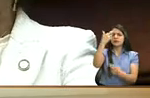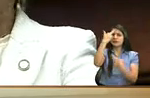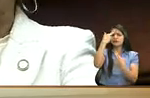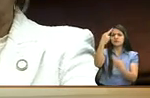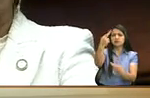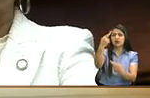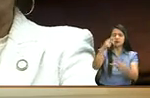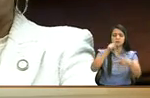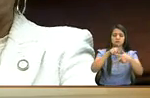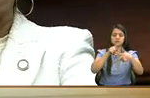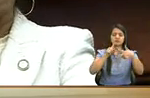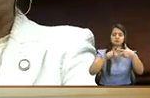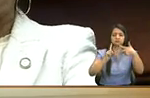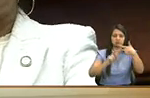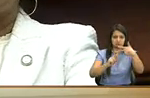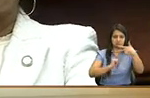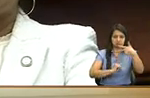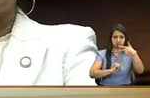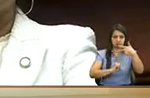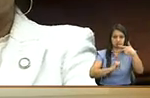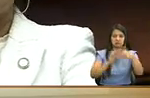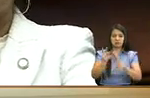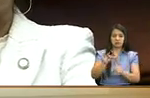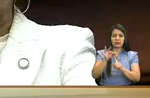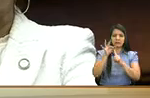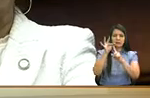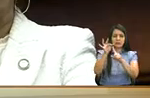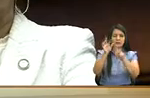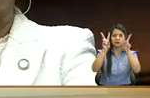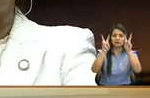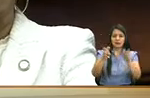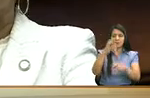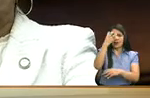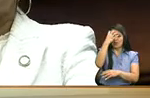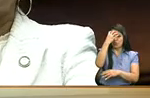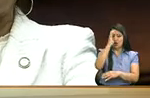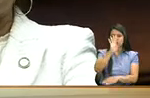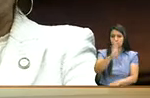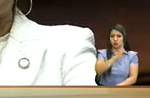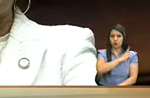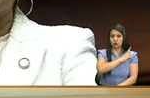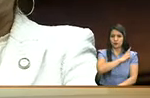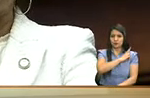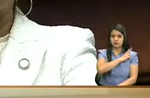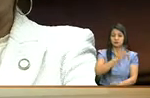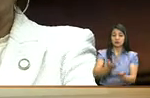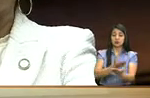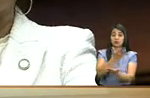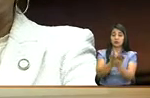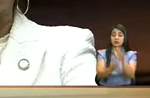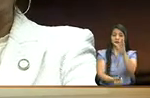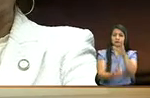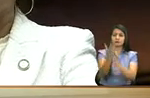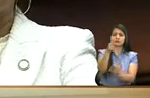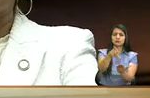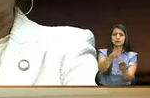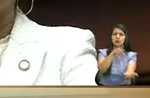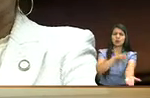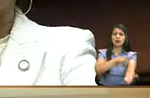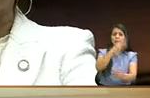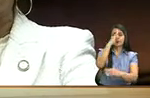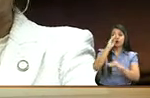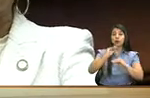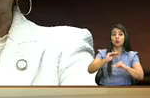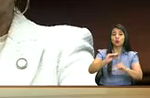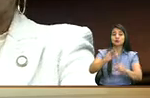tres ámbitos principales. Con relación a la educación superior, se plantea la creación de programas